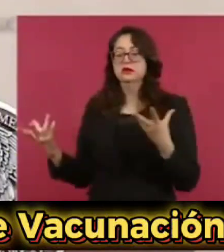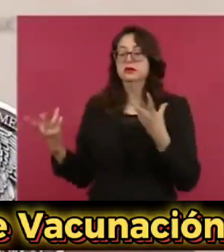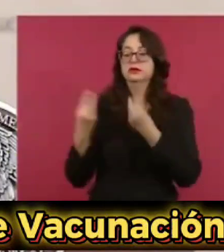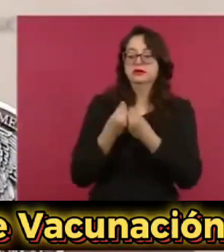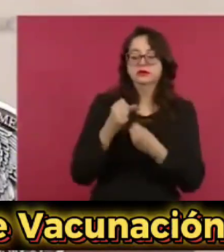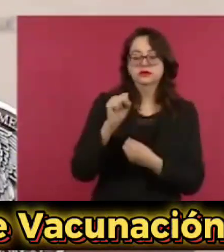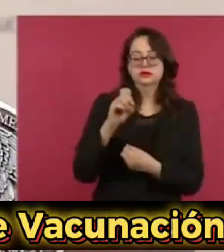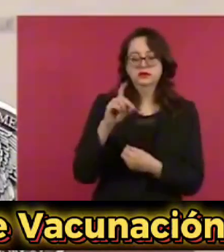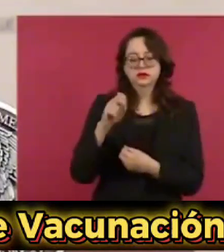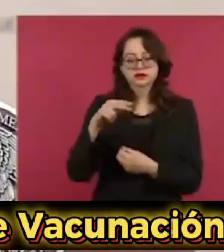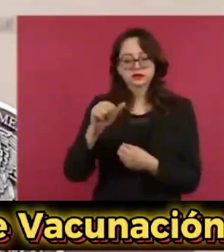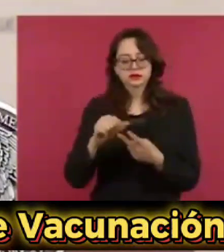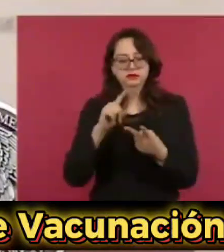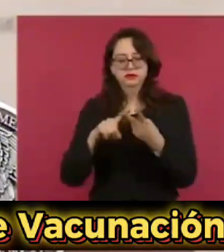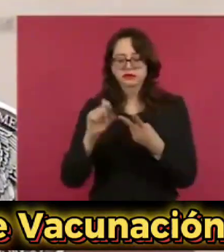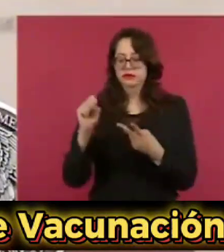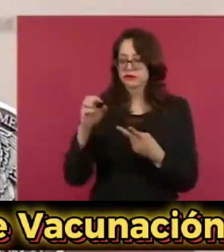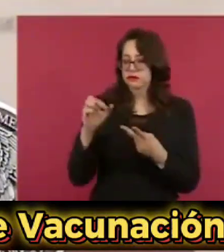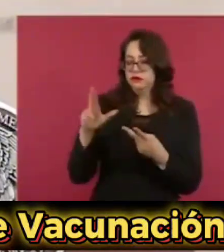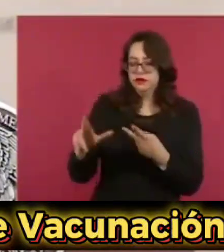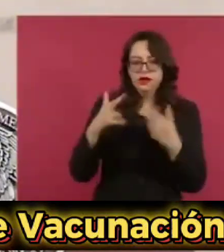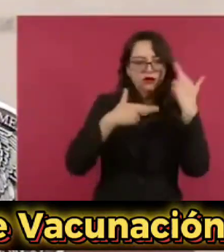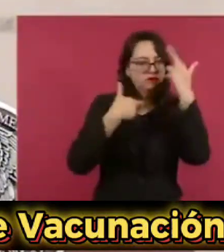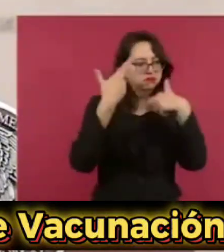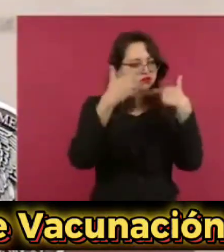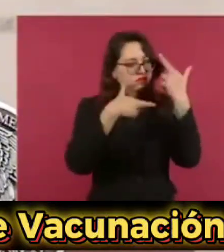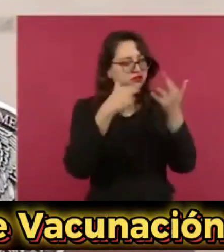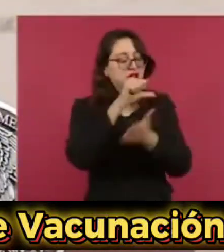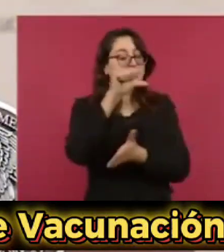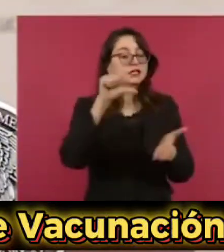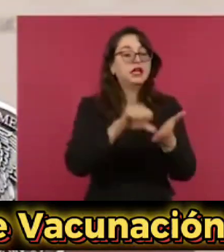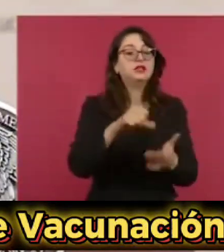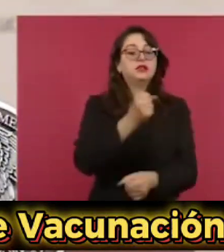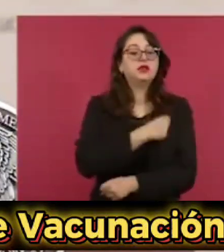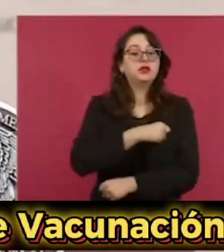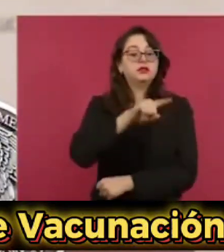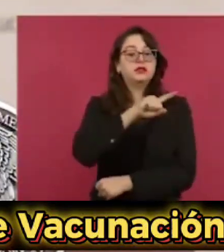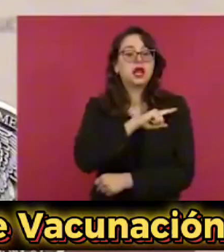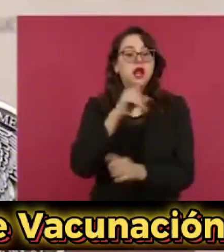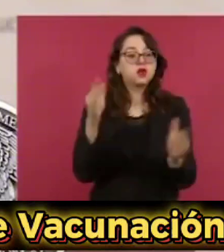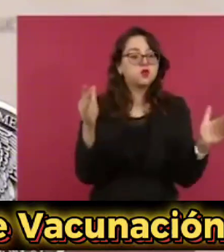SEMAR, para verificar cómo están los centros de salud,